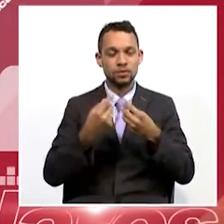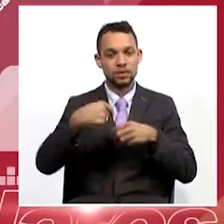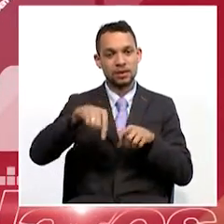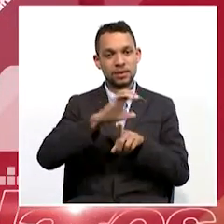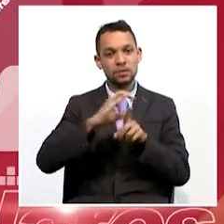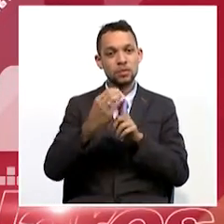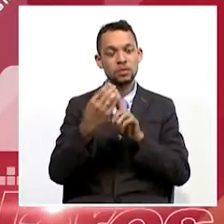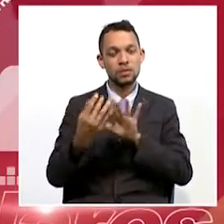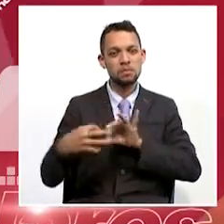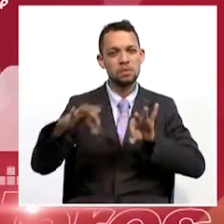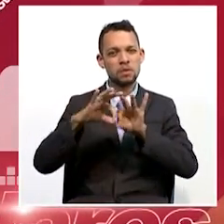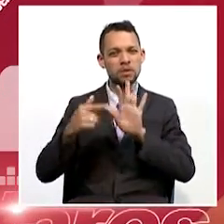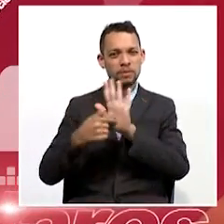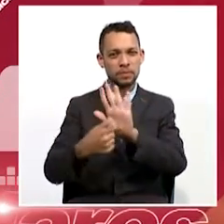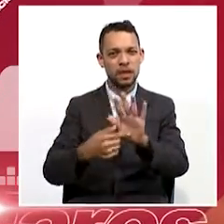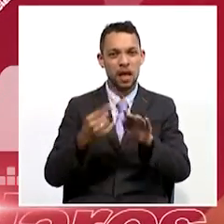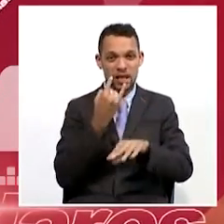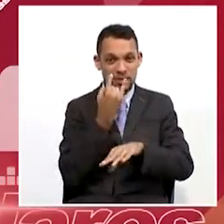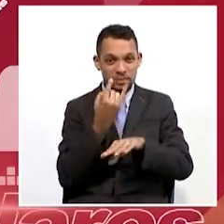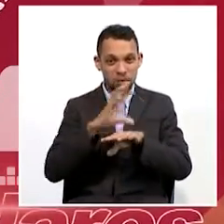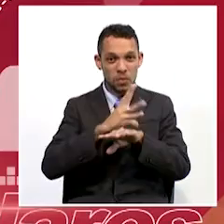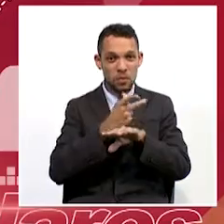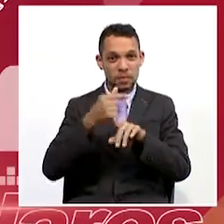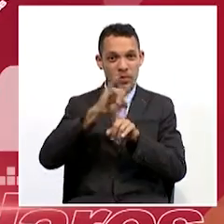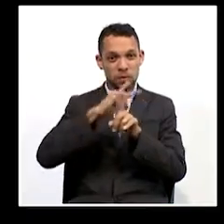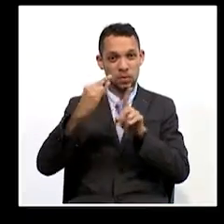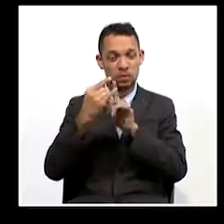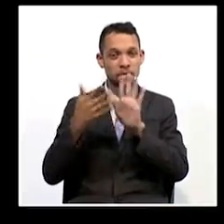los detalles al final en Cines 3.